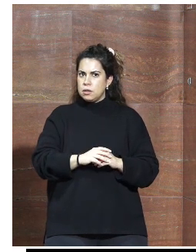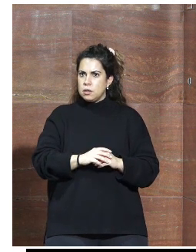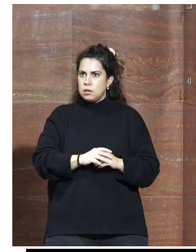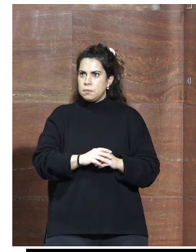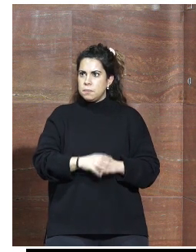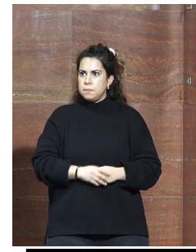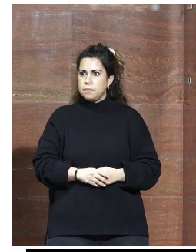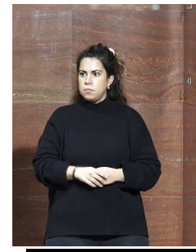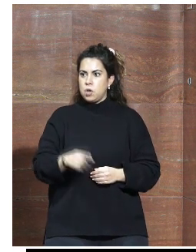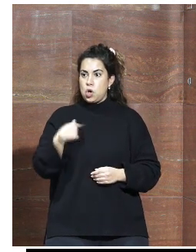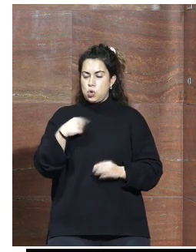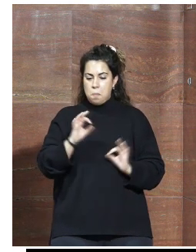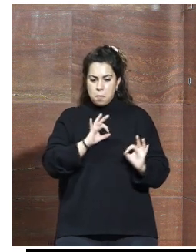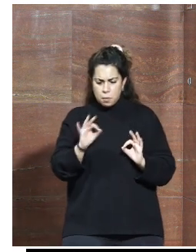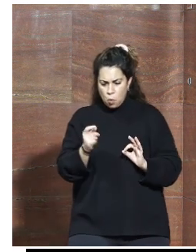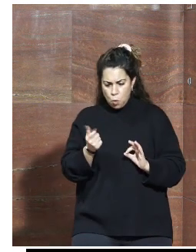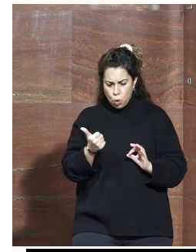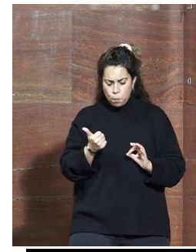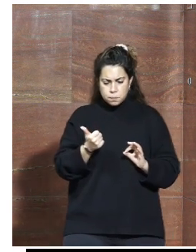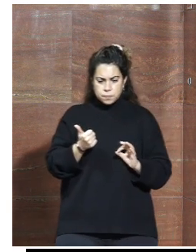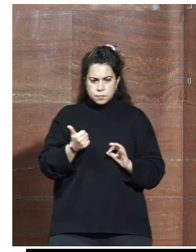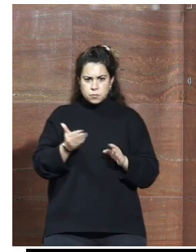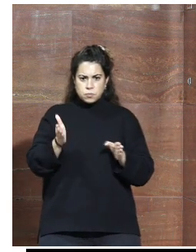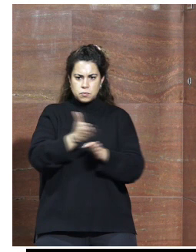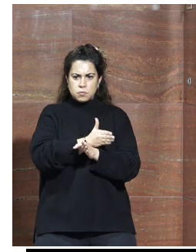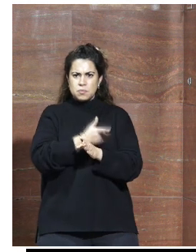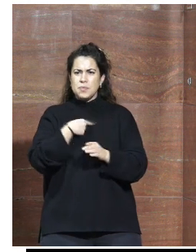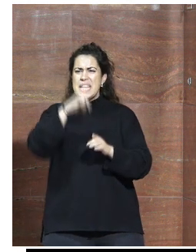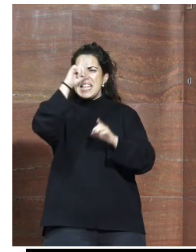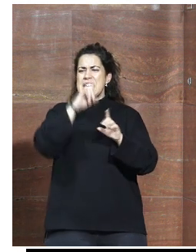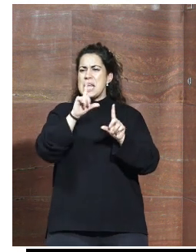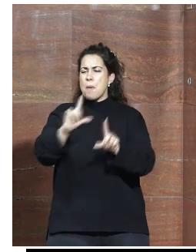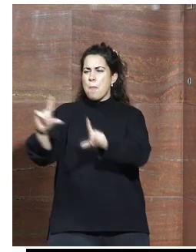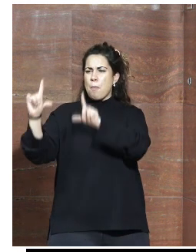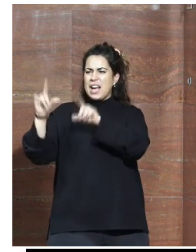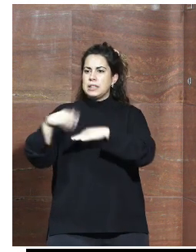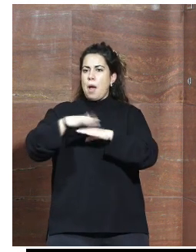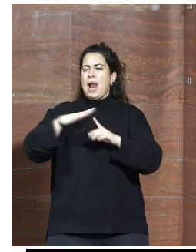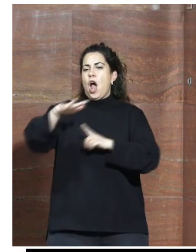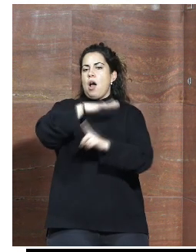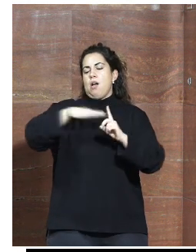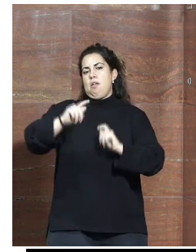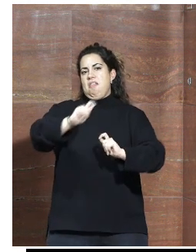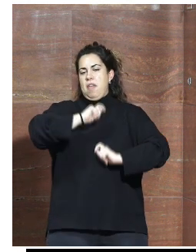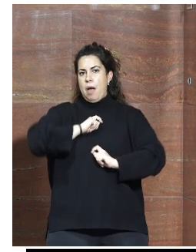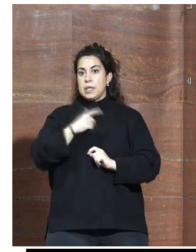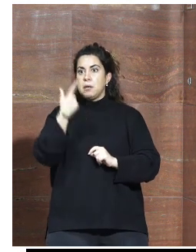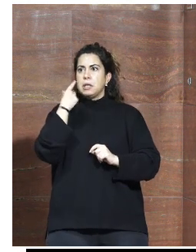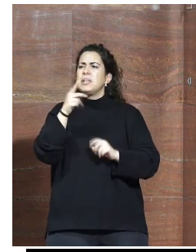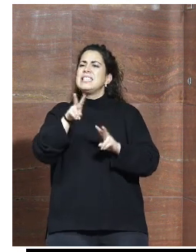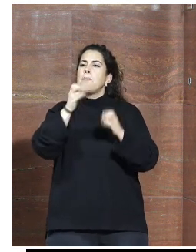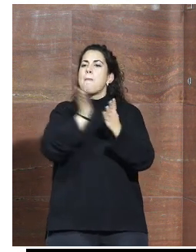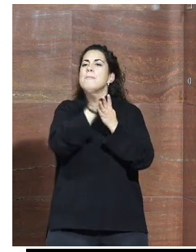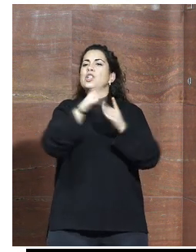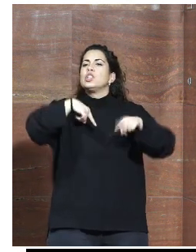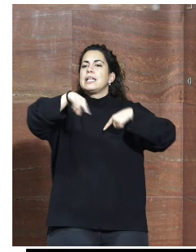lo que he preparado es simplemente algunas imágenes para ponernos en contexto de cuáles son los medios de transporte